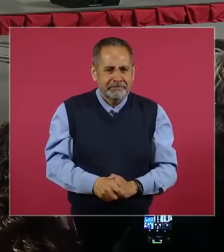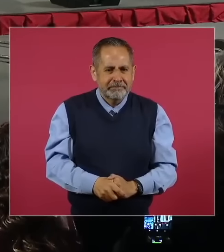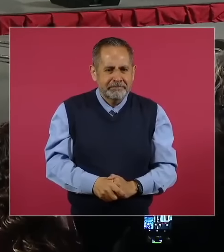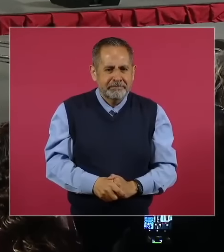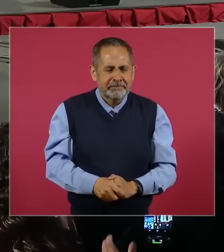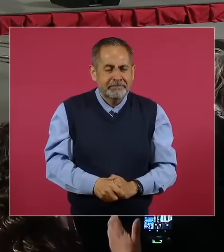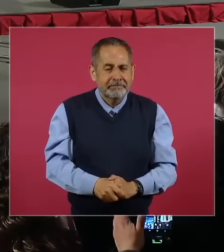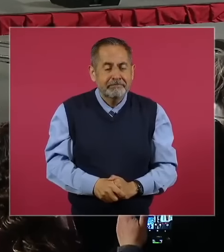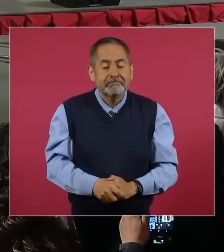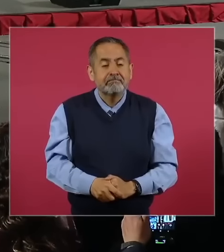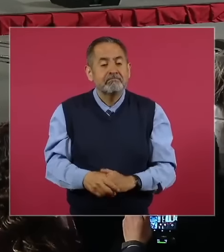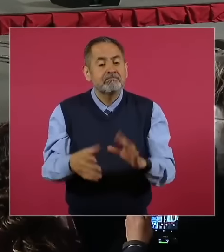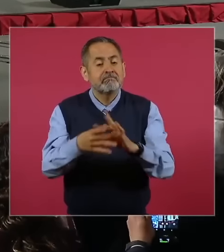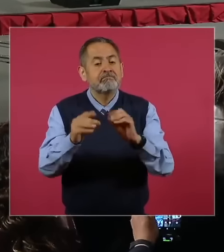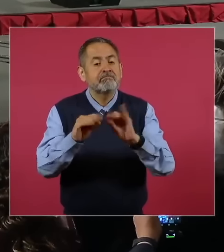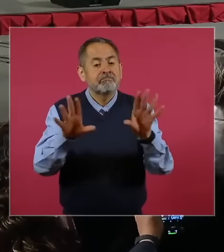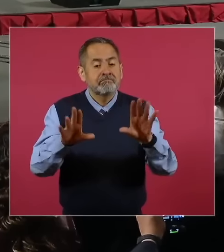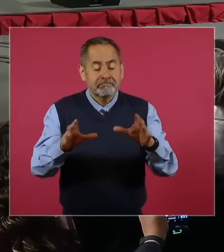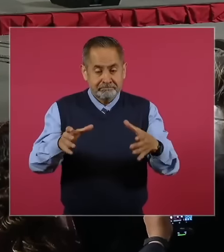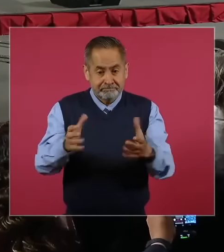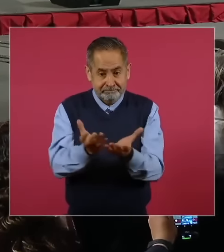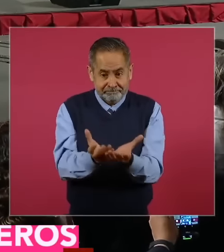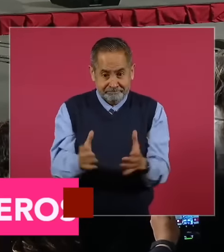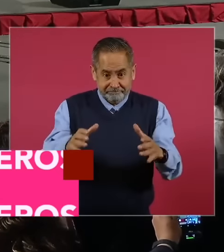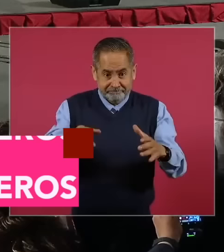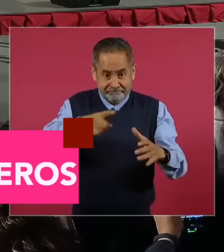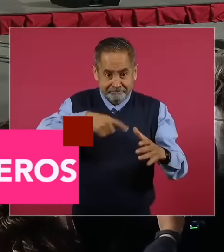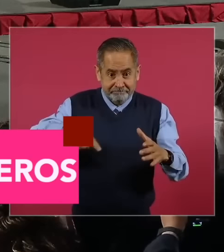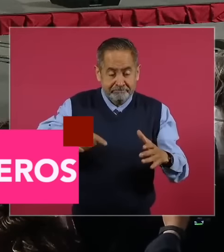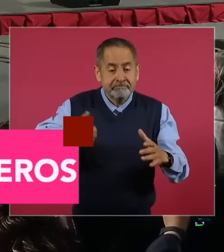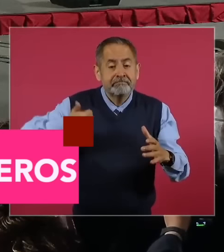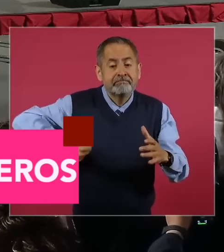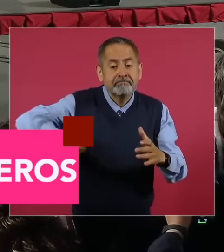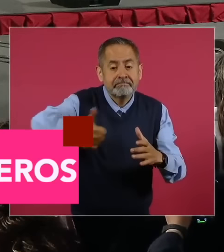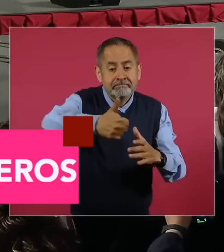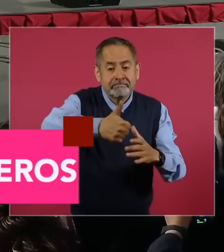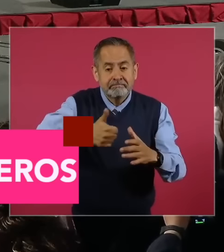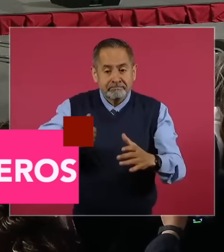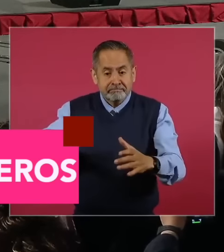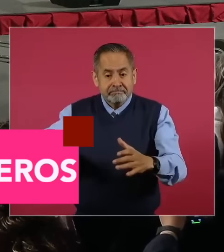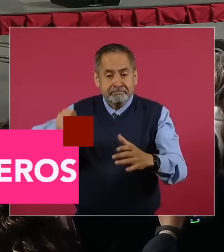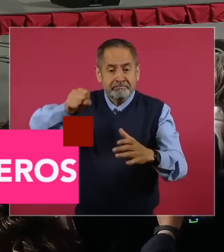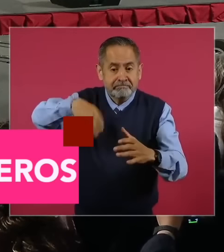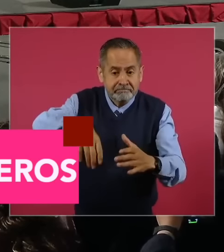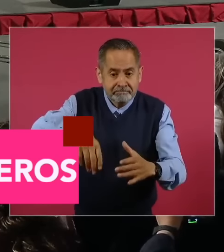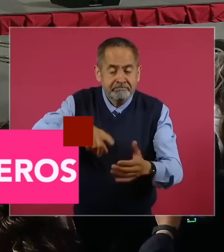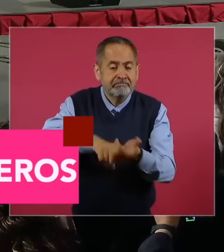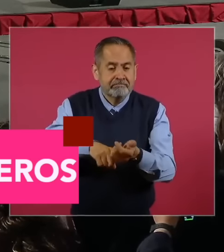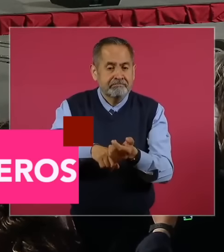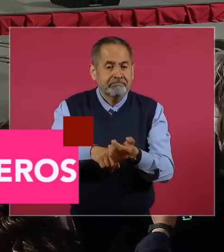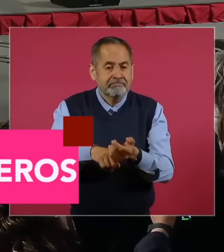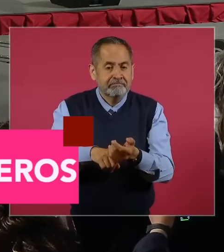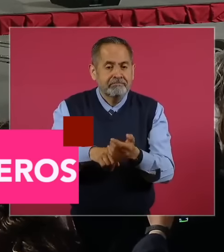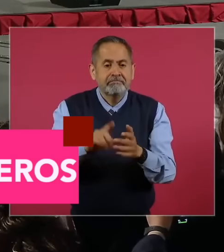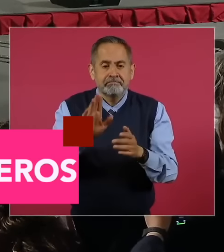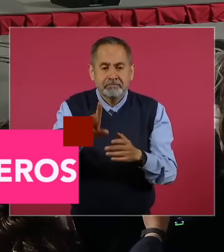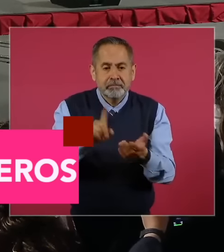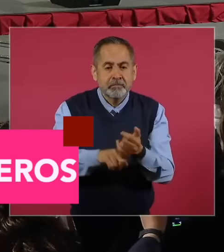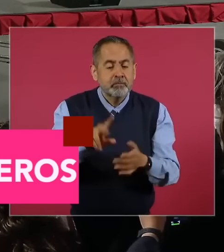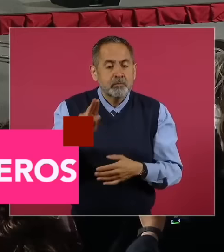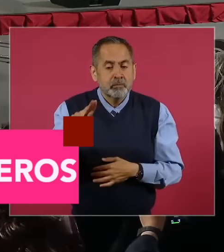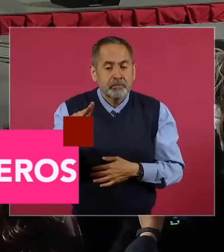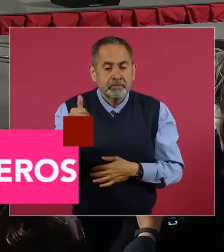Solo aclarar que en este cada periodista puso su papel. Se tomó en consideración a